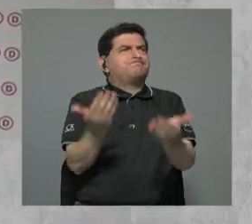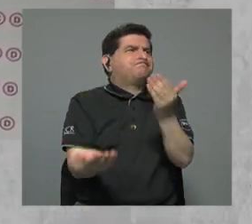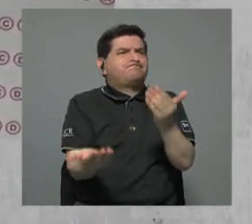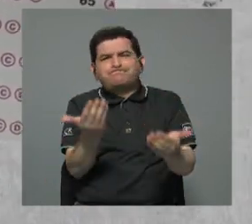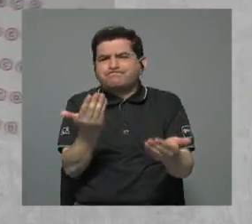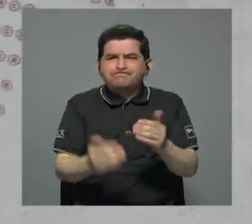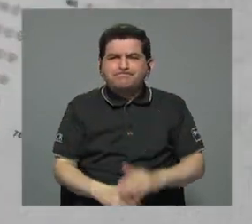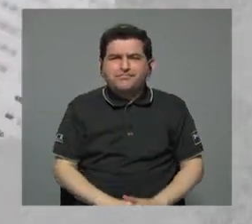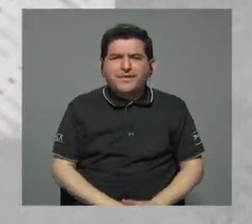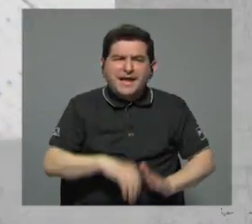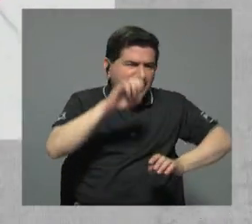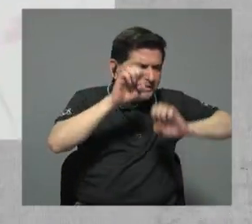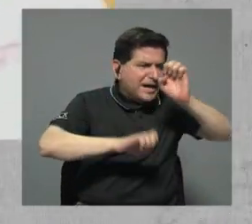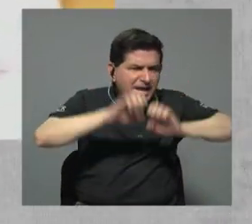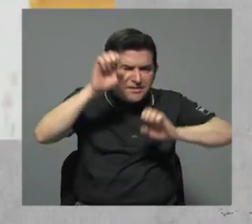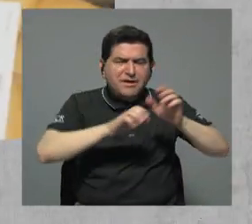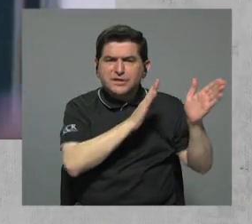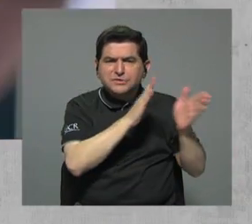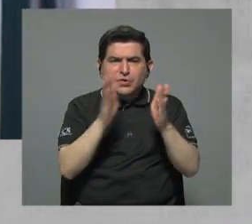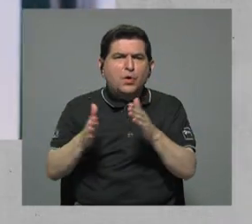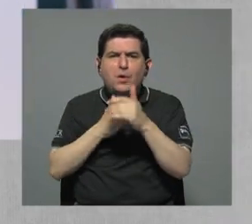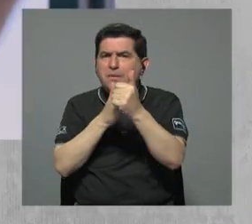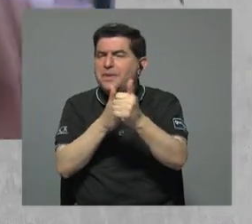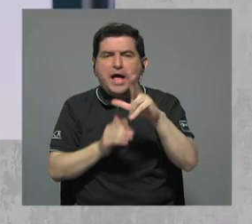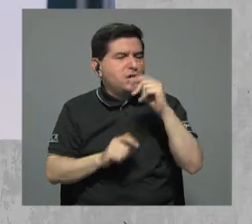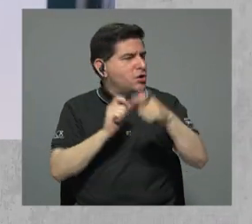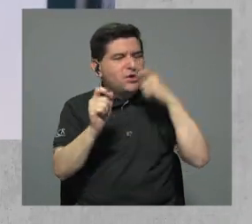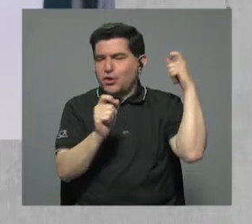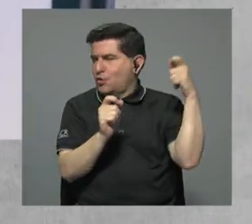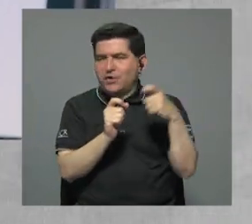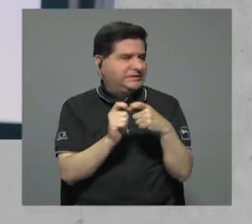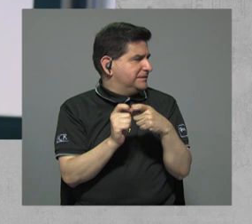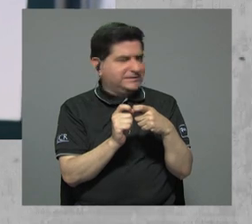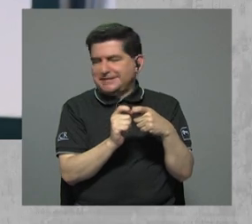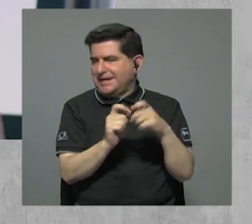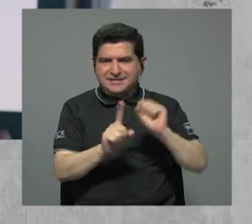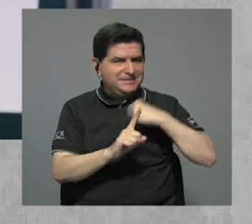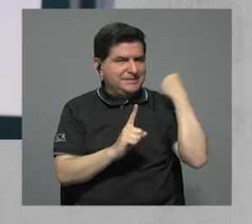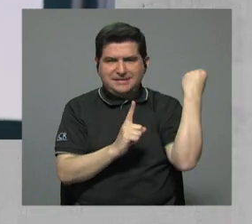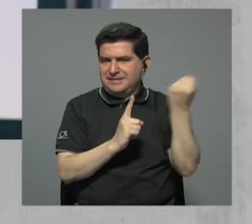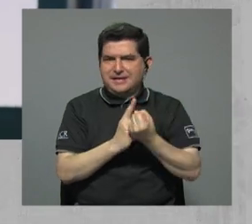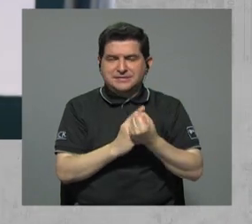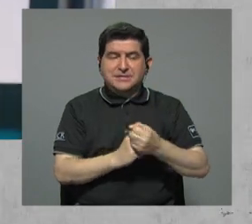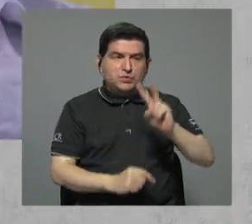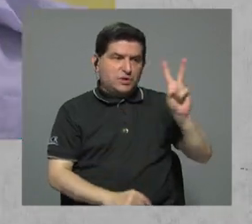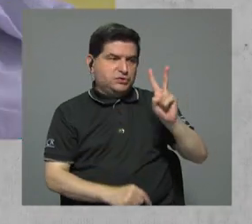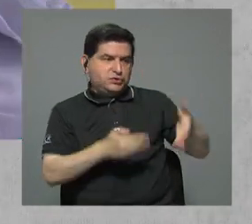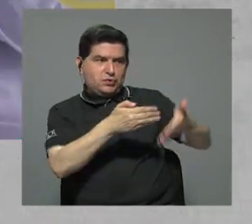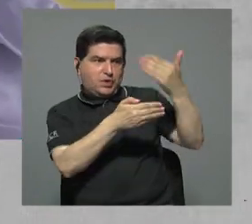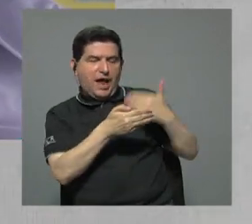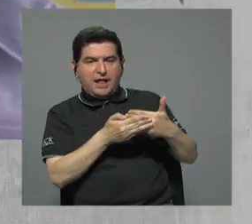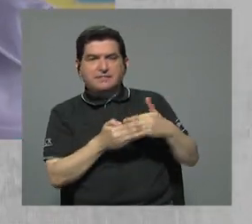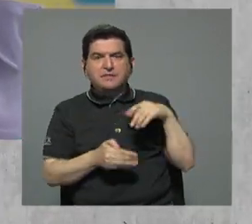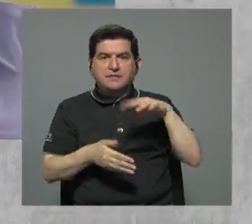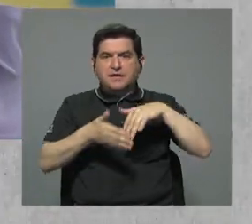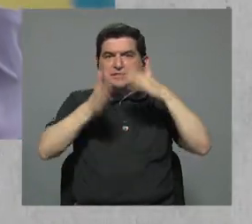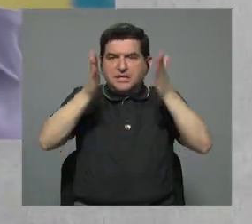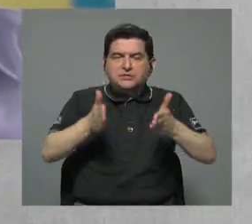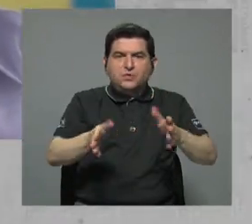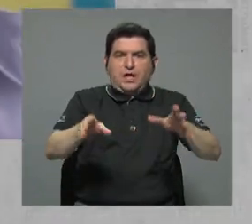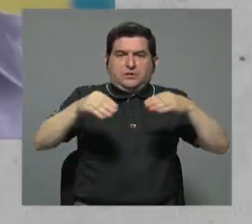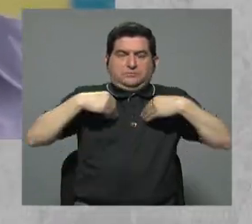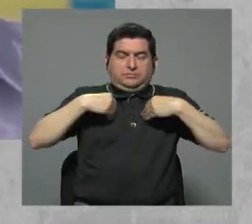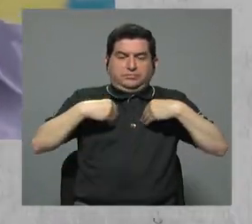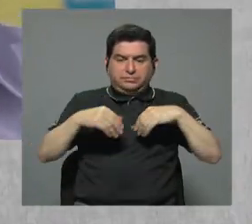digamos evaluaciones o planes piloto no fue exactamente lo que el viernes recibieron el grupo de estudiantes